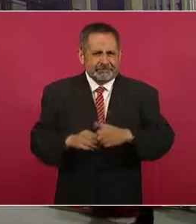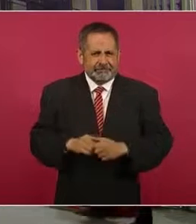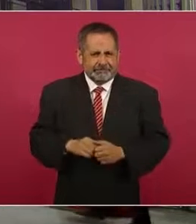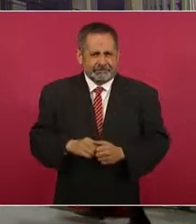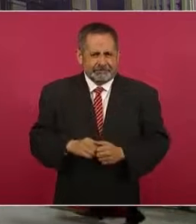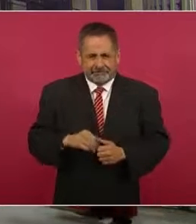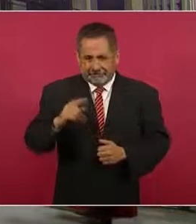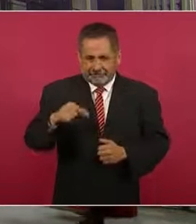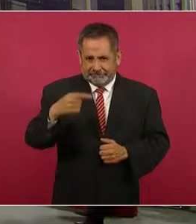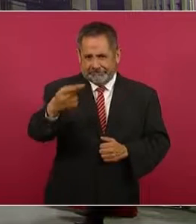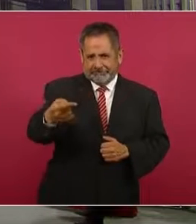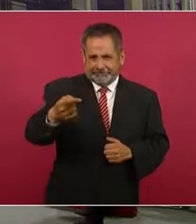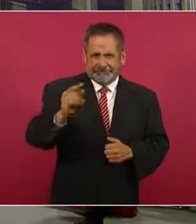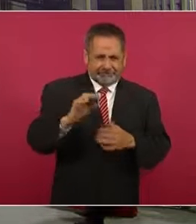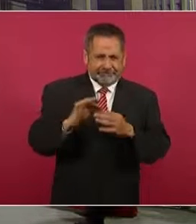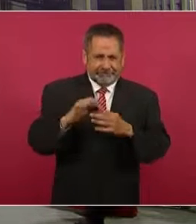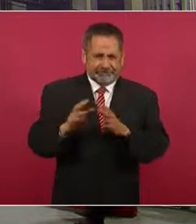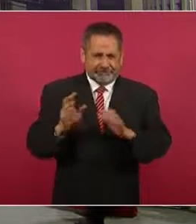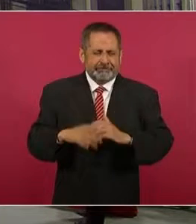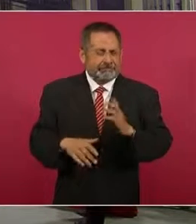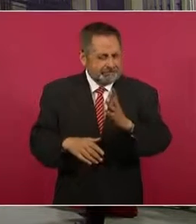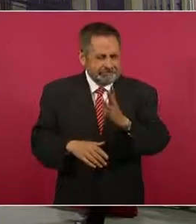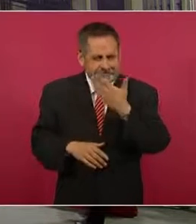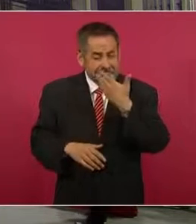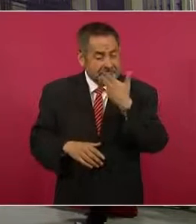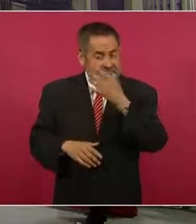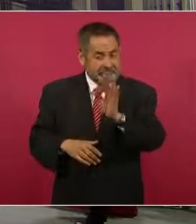No, te va a tocar. No, y además,